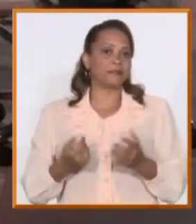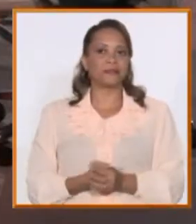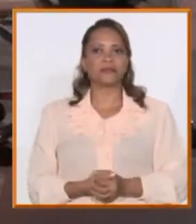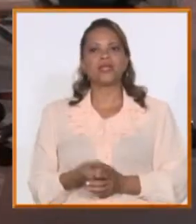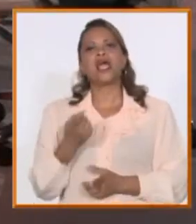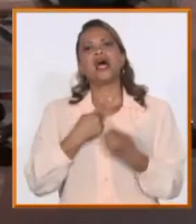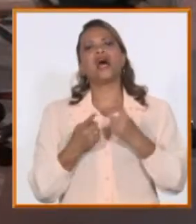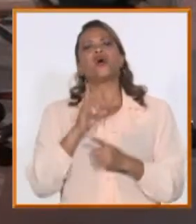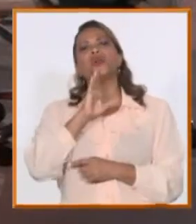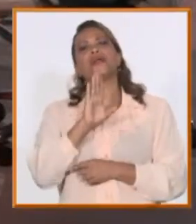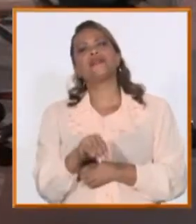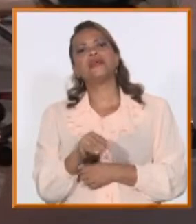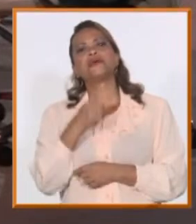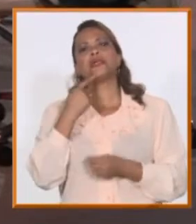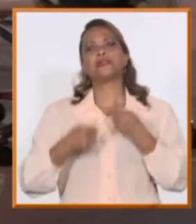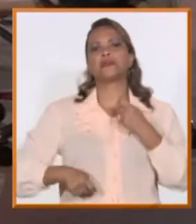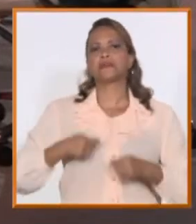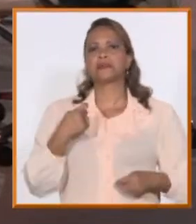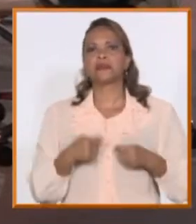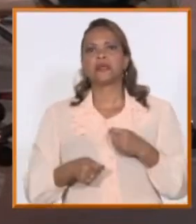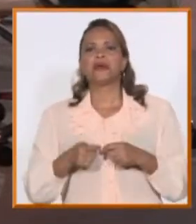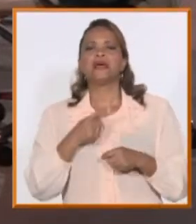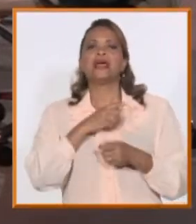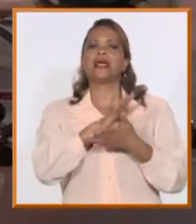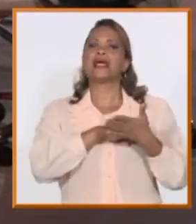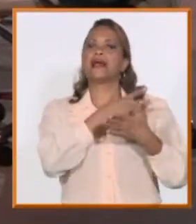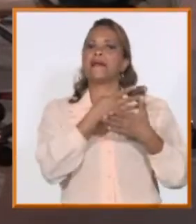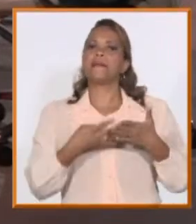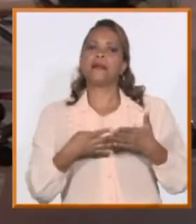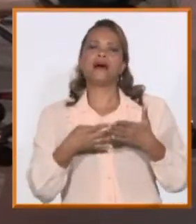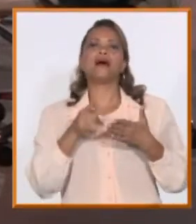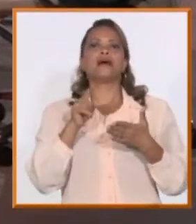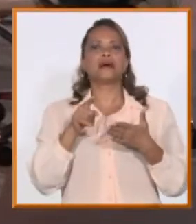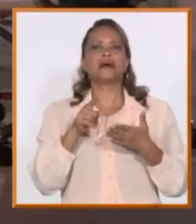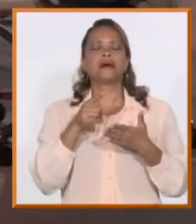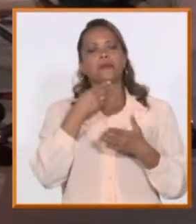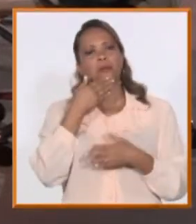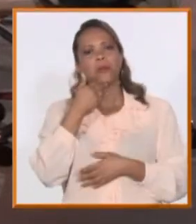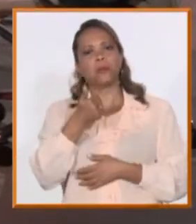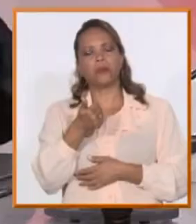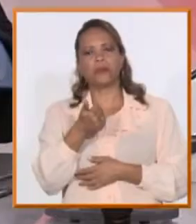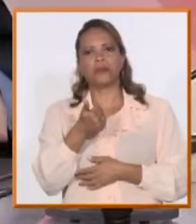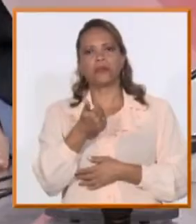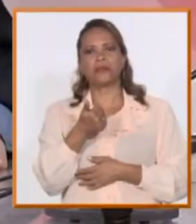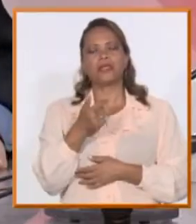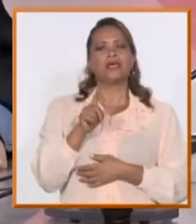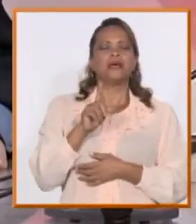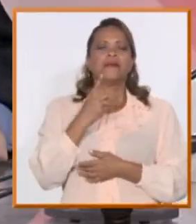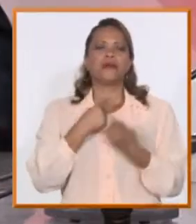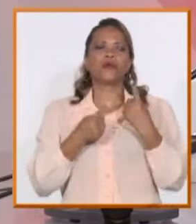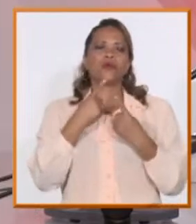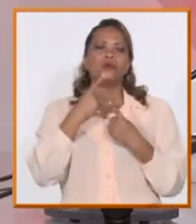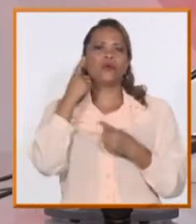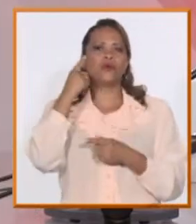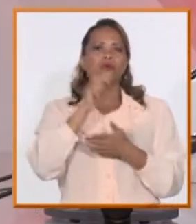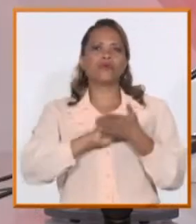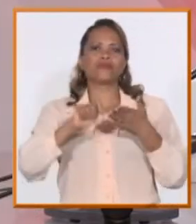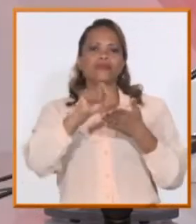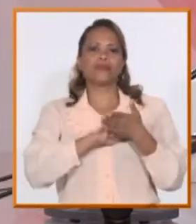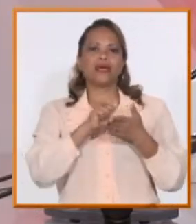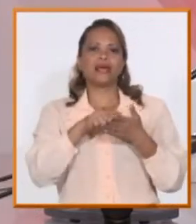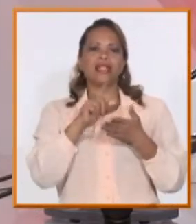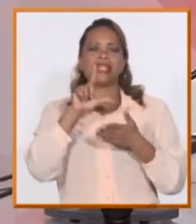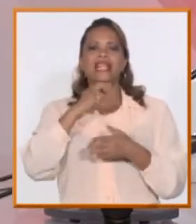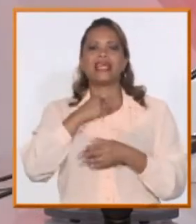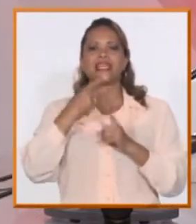bueno, el atletismo fue conservador en sus pronósticos. Yo quizás el único pronóstico conservador que veía era Leyanis.